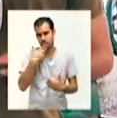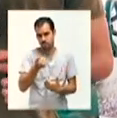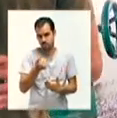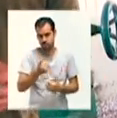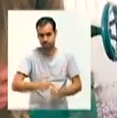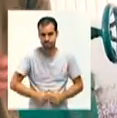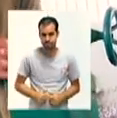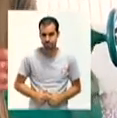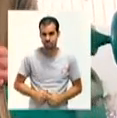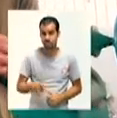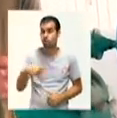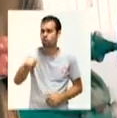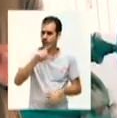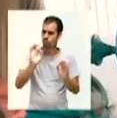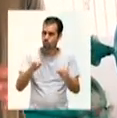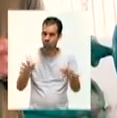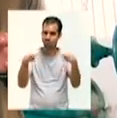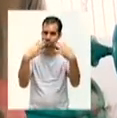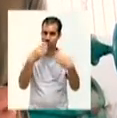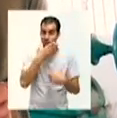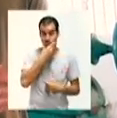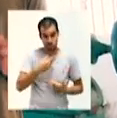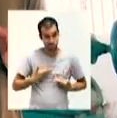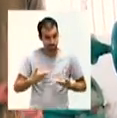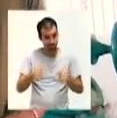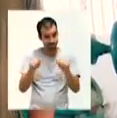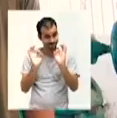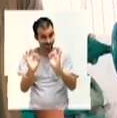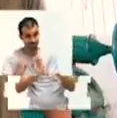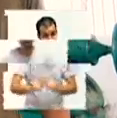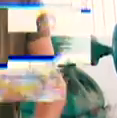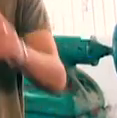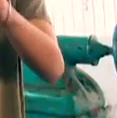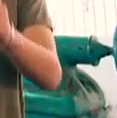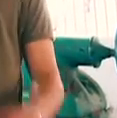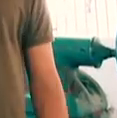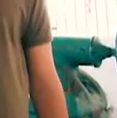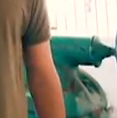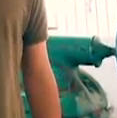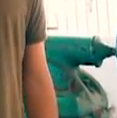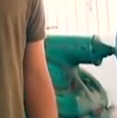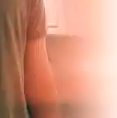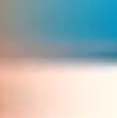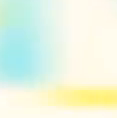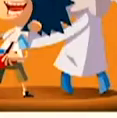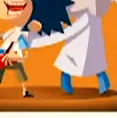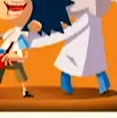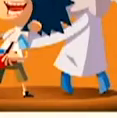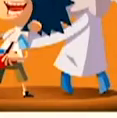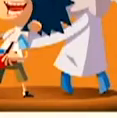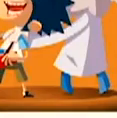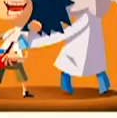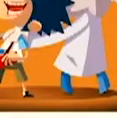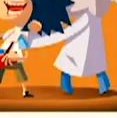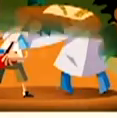producción encaminada a garantizar todas las condiciones necesarias. Quédate con nosotros, somos Jóvenes por la Vida.